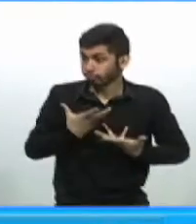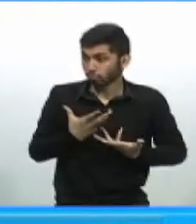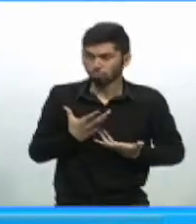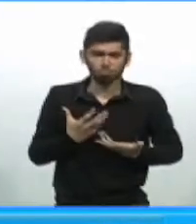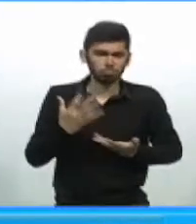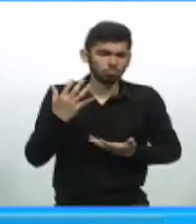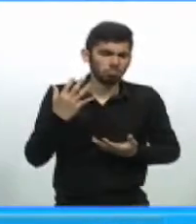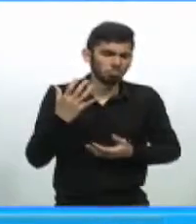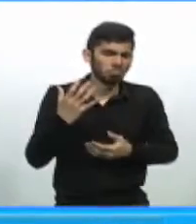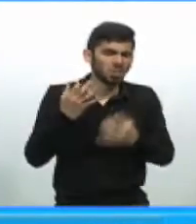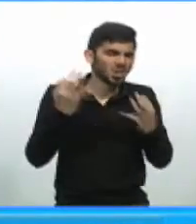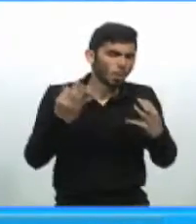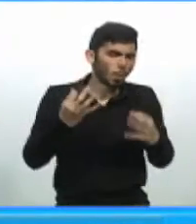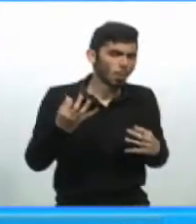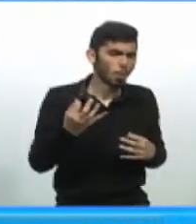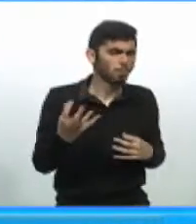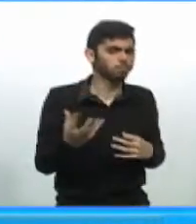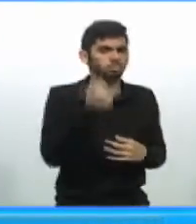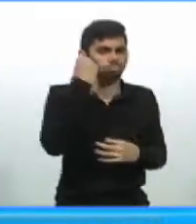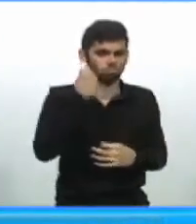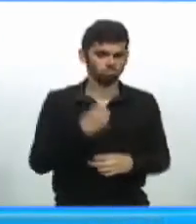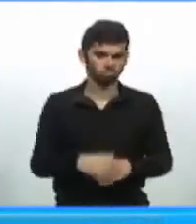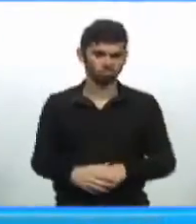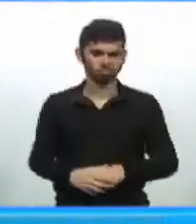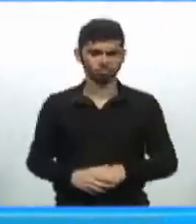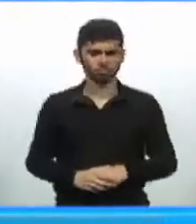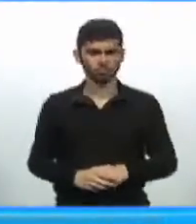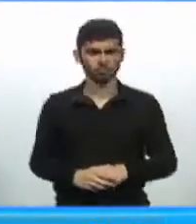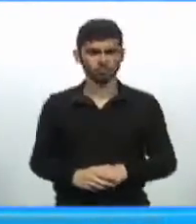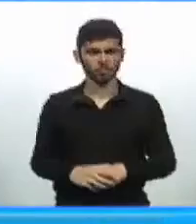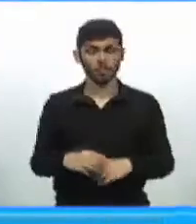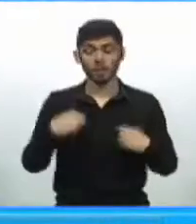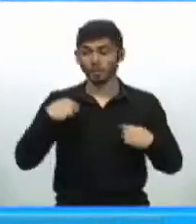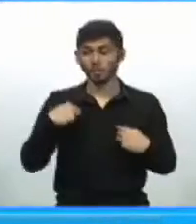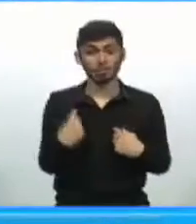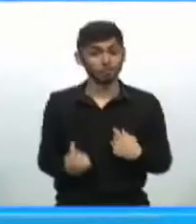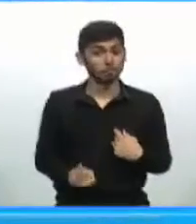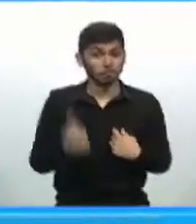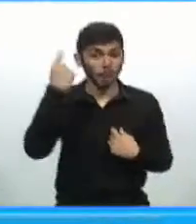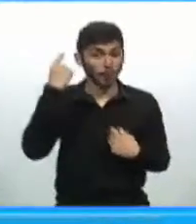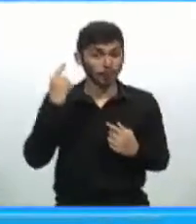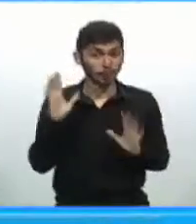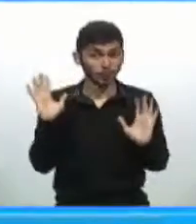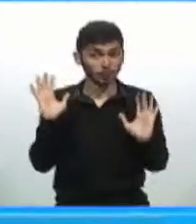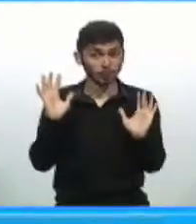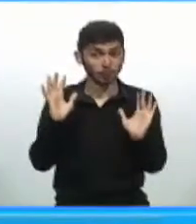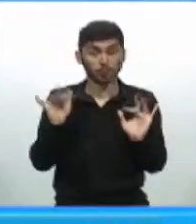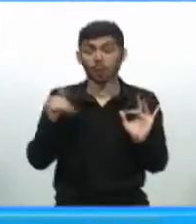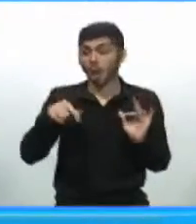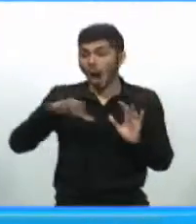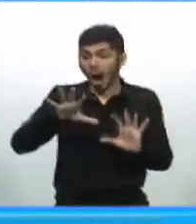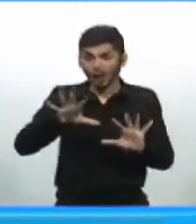final tendremos la respuesta y el resultado. A mí es la primera vez que me pasa, yo nunca me había tenido una racha de partido